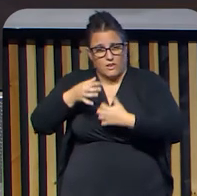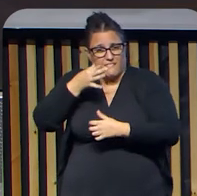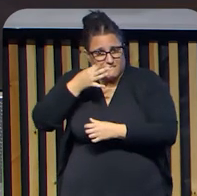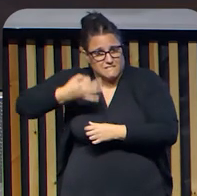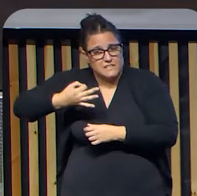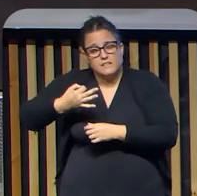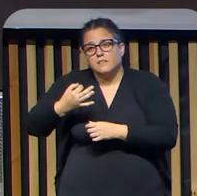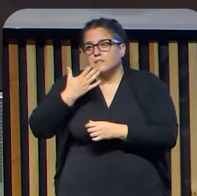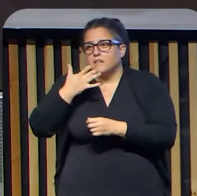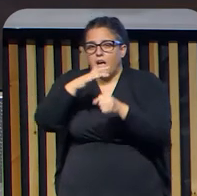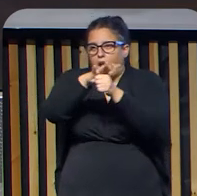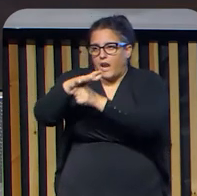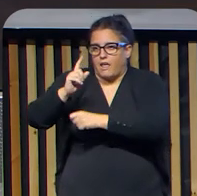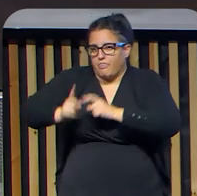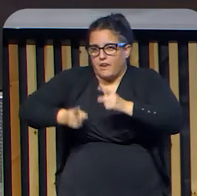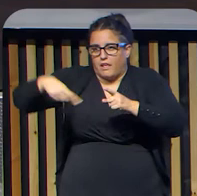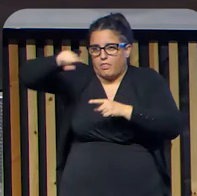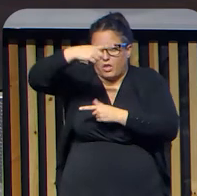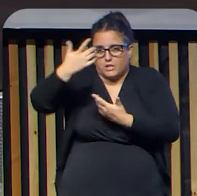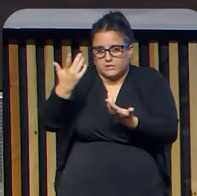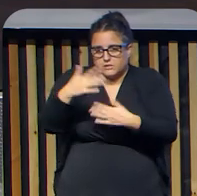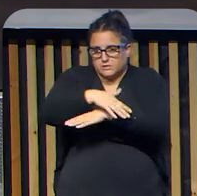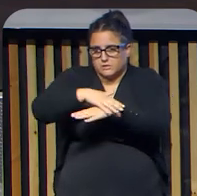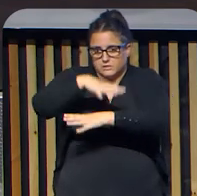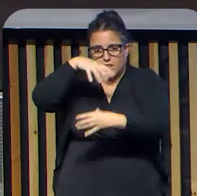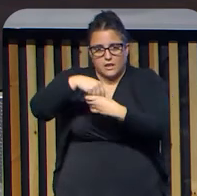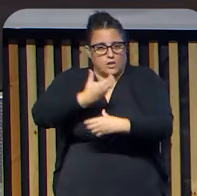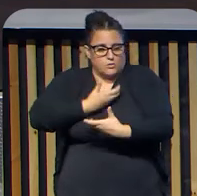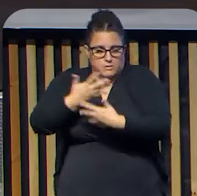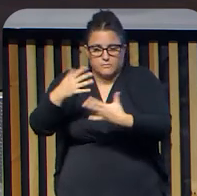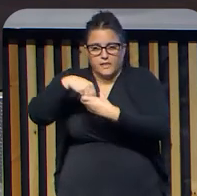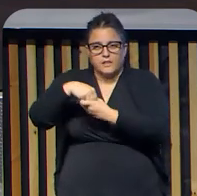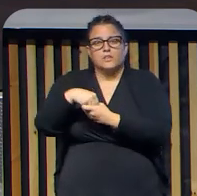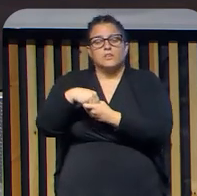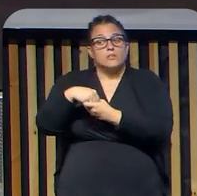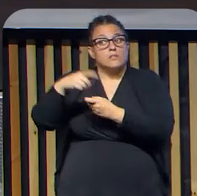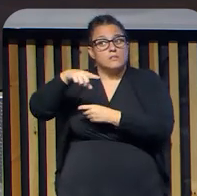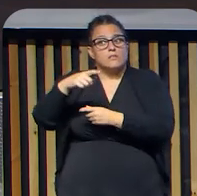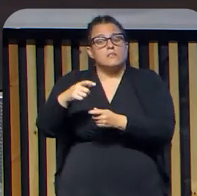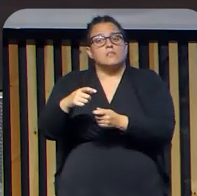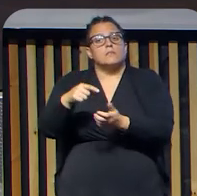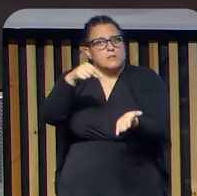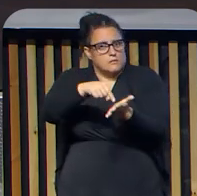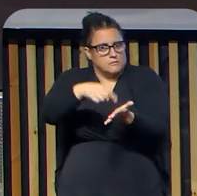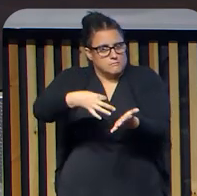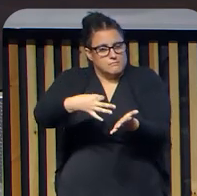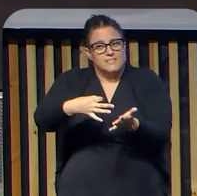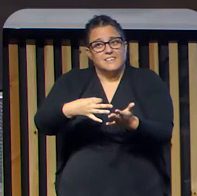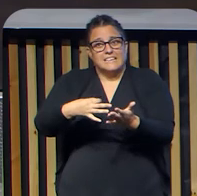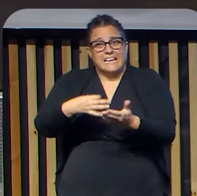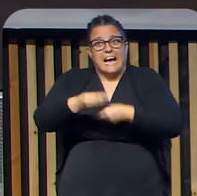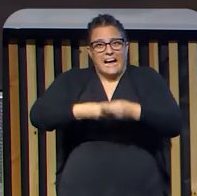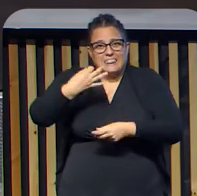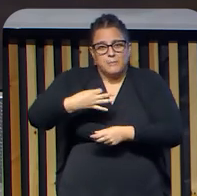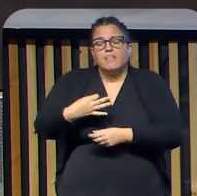es ese testeo con usuarios es decir nosotros trabajamos con usuarios durante el proceso de mejora de los documentos Pero